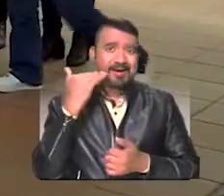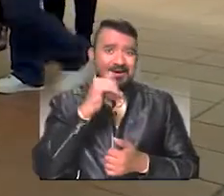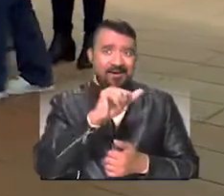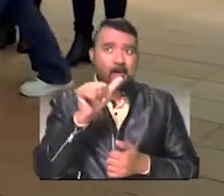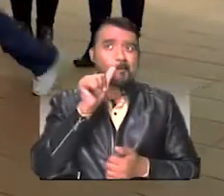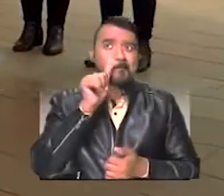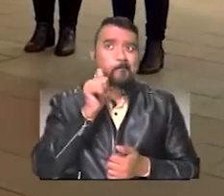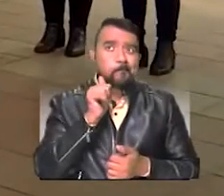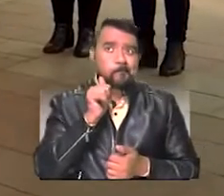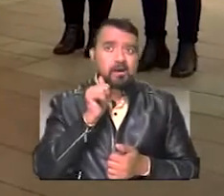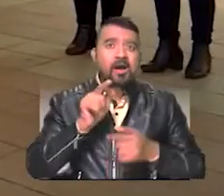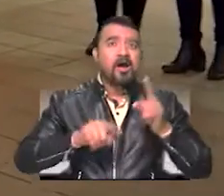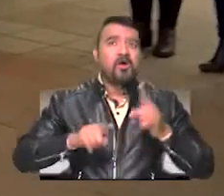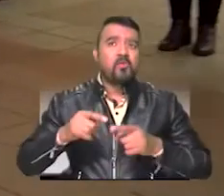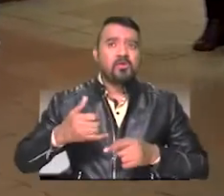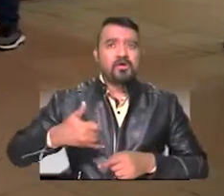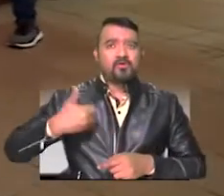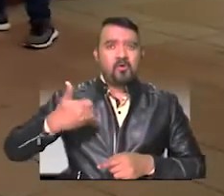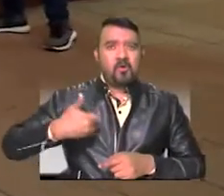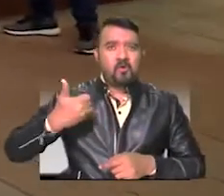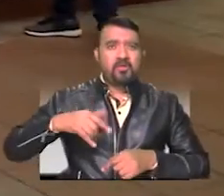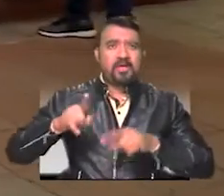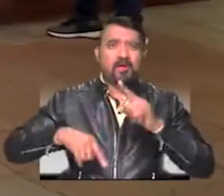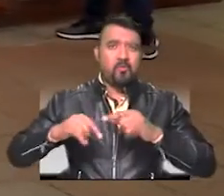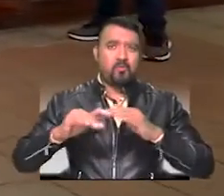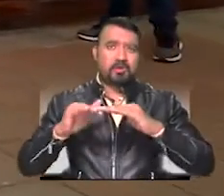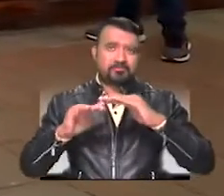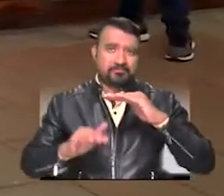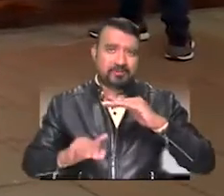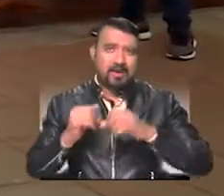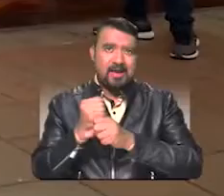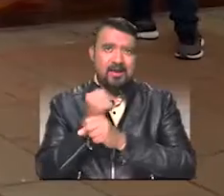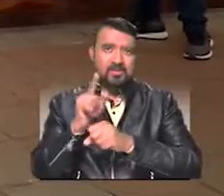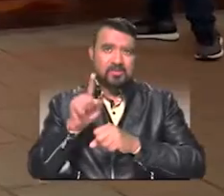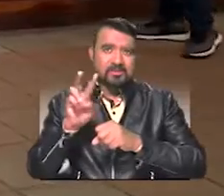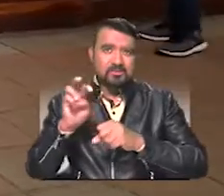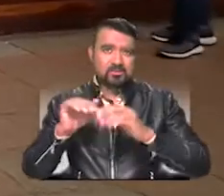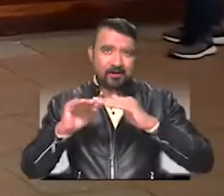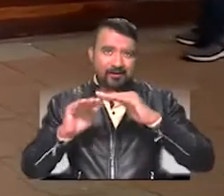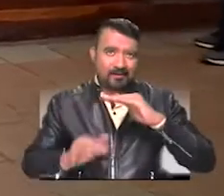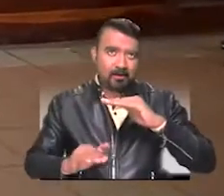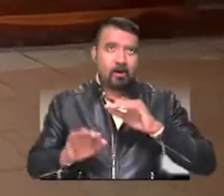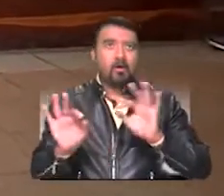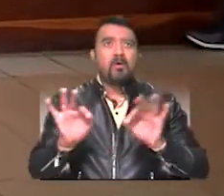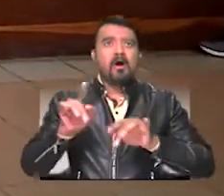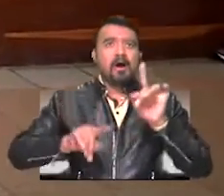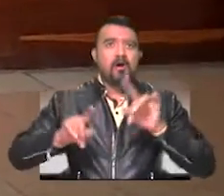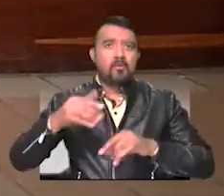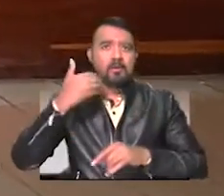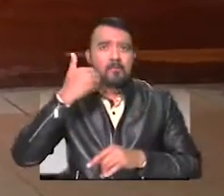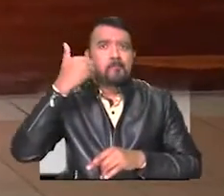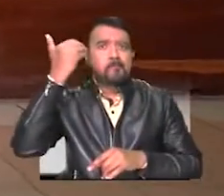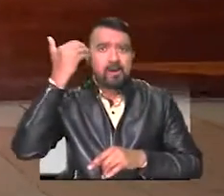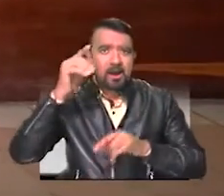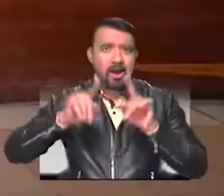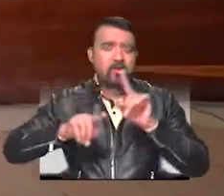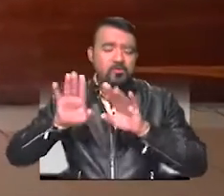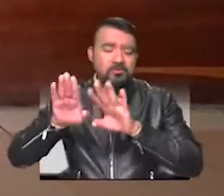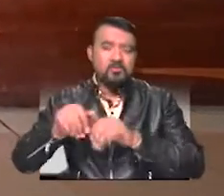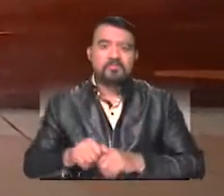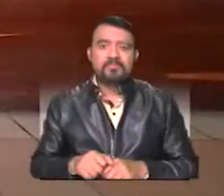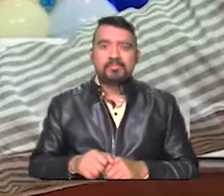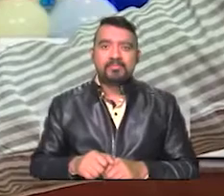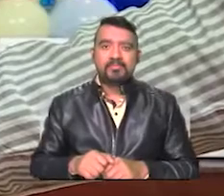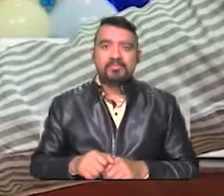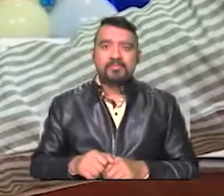tanto a niñas menores de edad como a las personas pues que ya somos adultas y pues podemos tomar la decisión. Antonella, pues gracias a Dios, ha